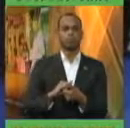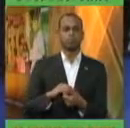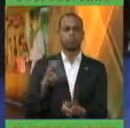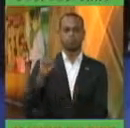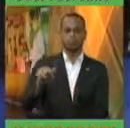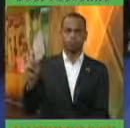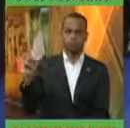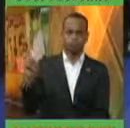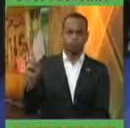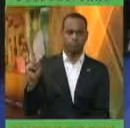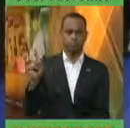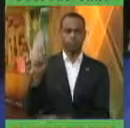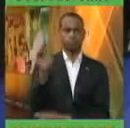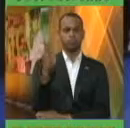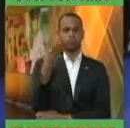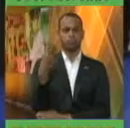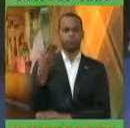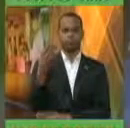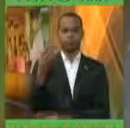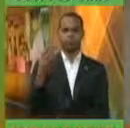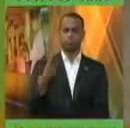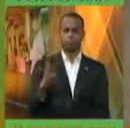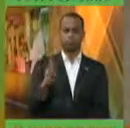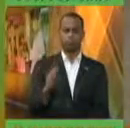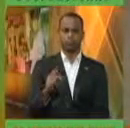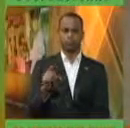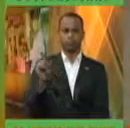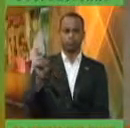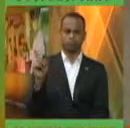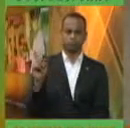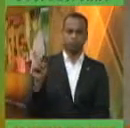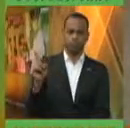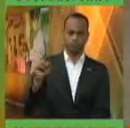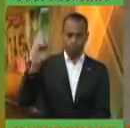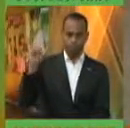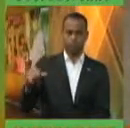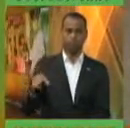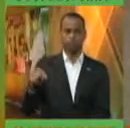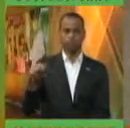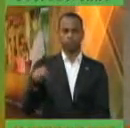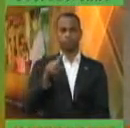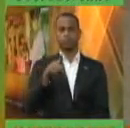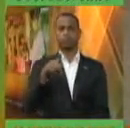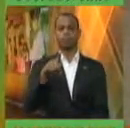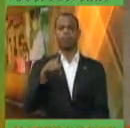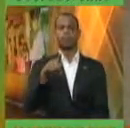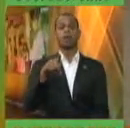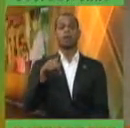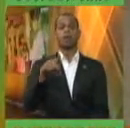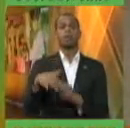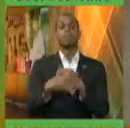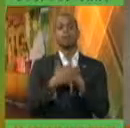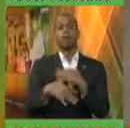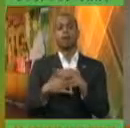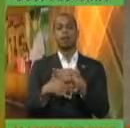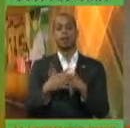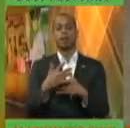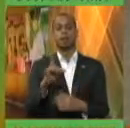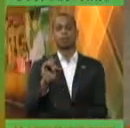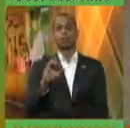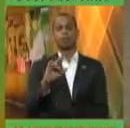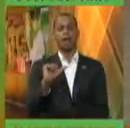es una bandera símil de todas las playas aquí si esa es la ya dorada en puerto plata y